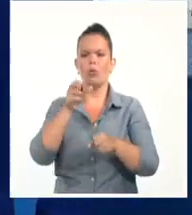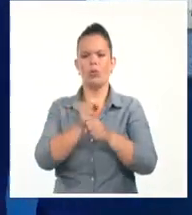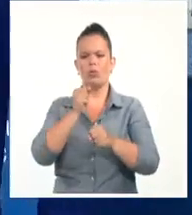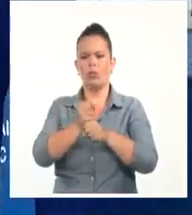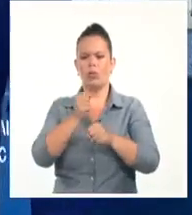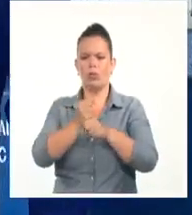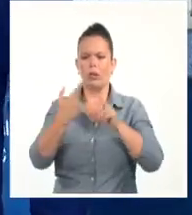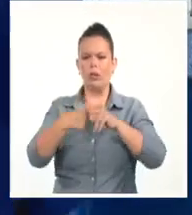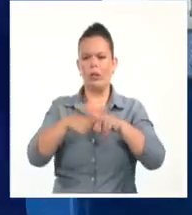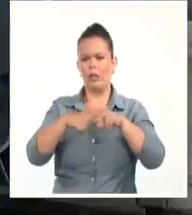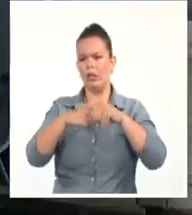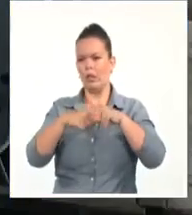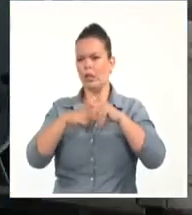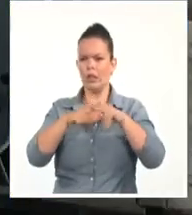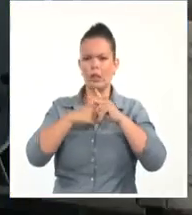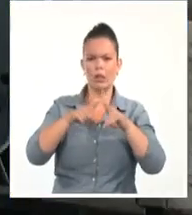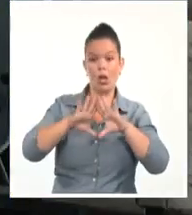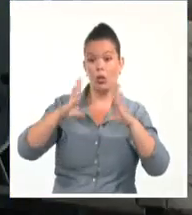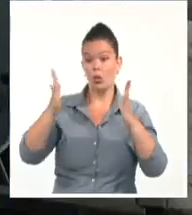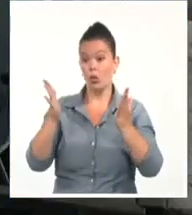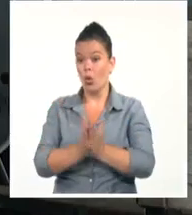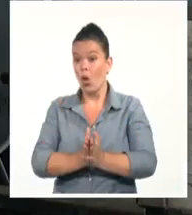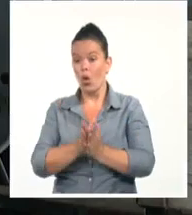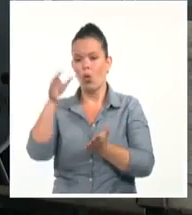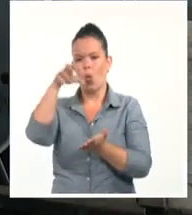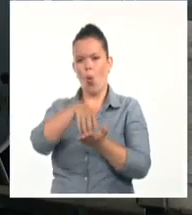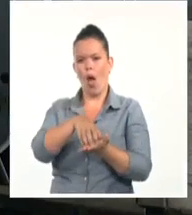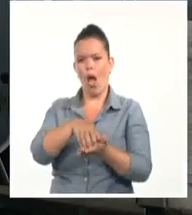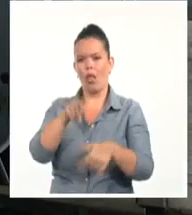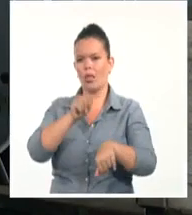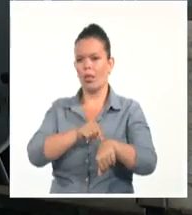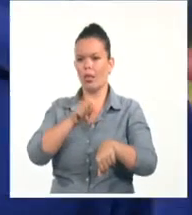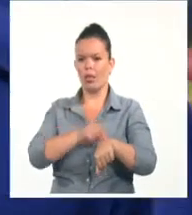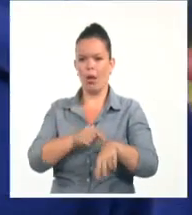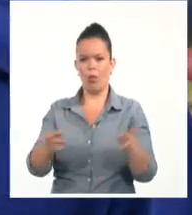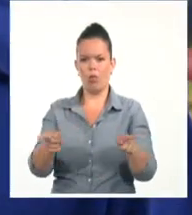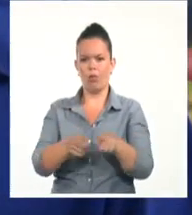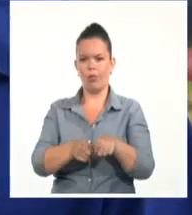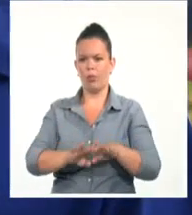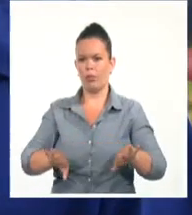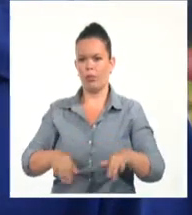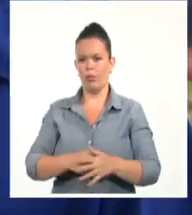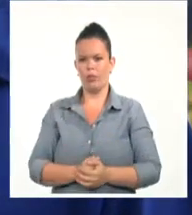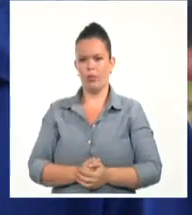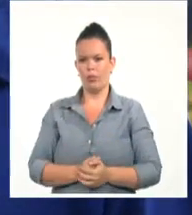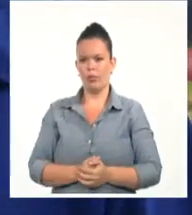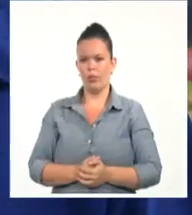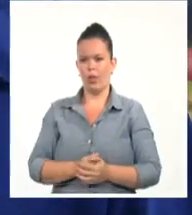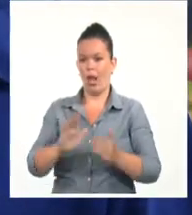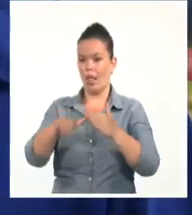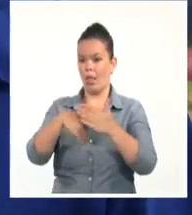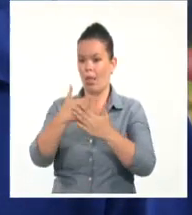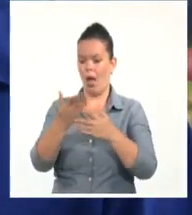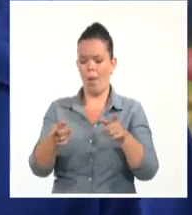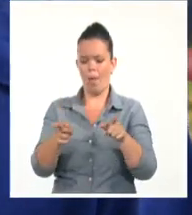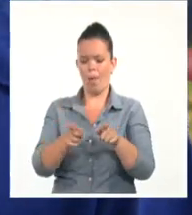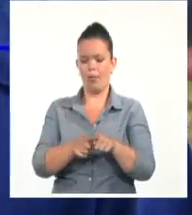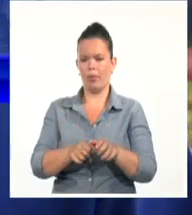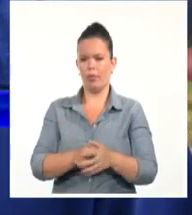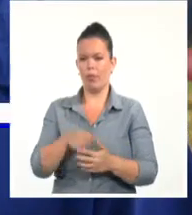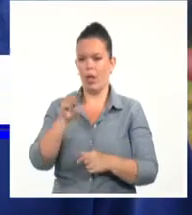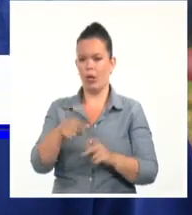para recuperar la caldera en el menor tiempo posible. Este tipo de avería se solucionaría en no